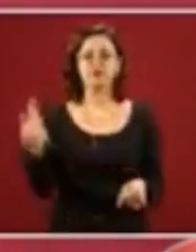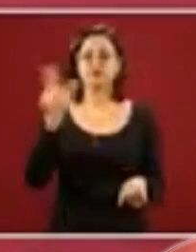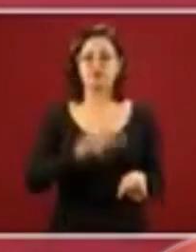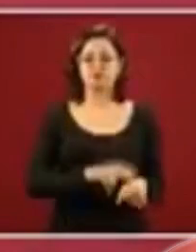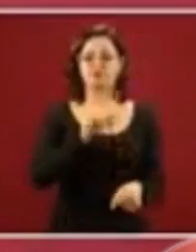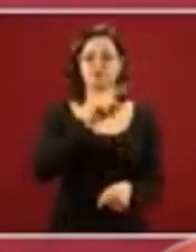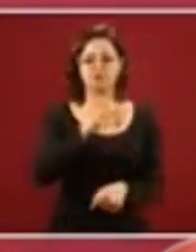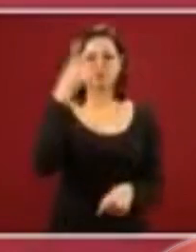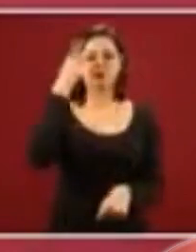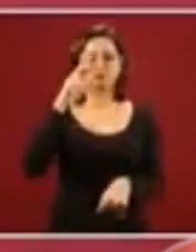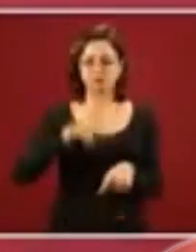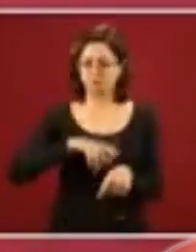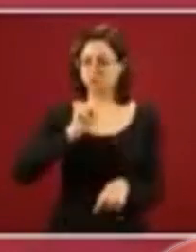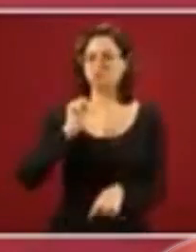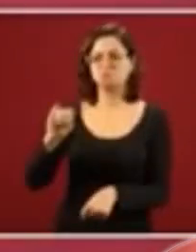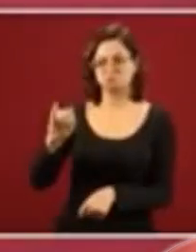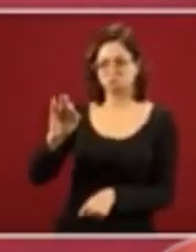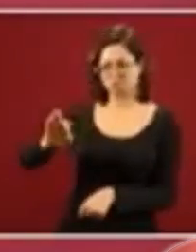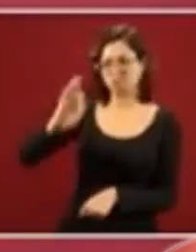aceptó